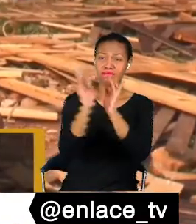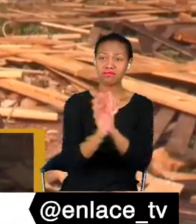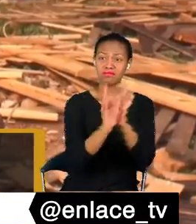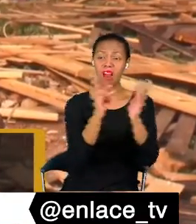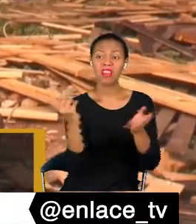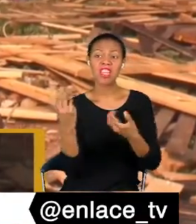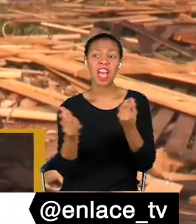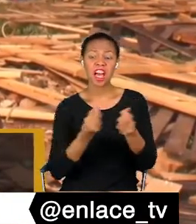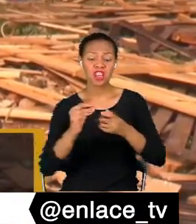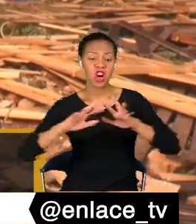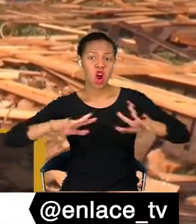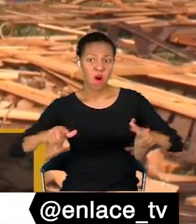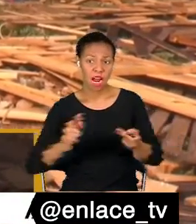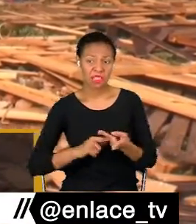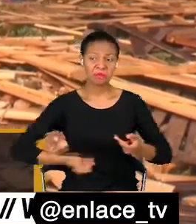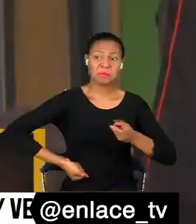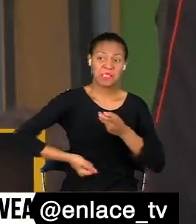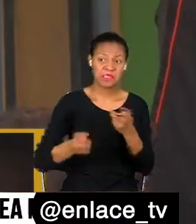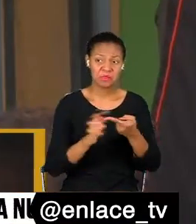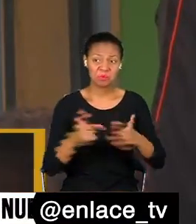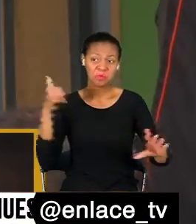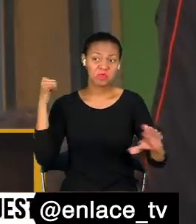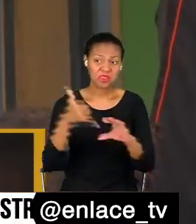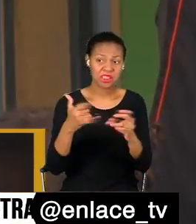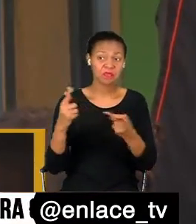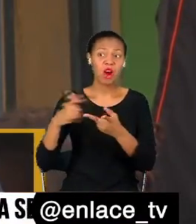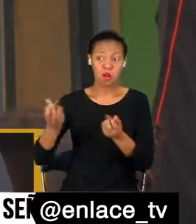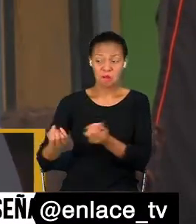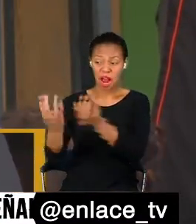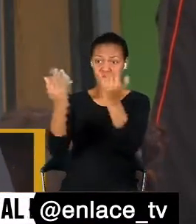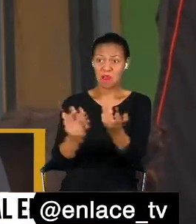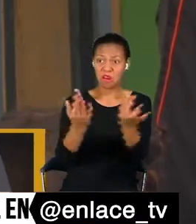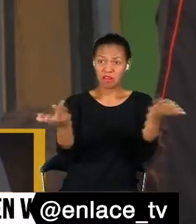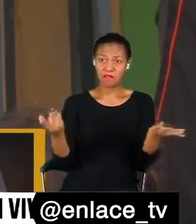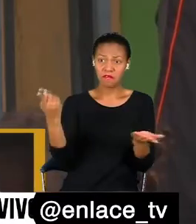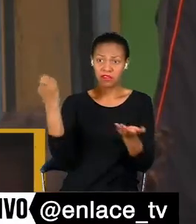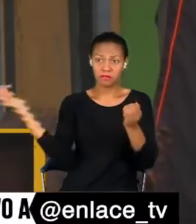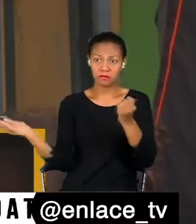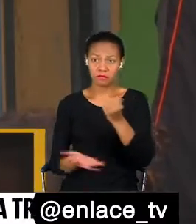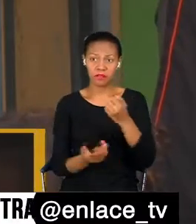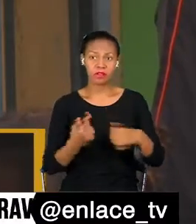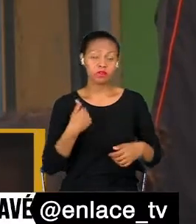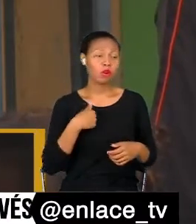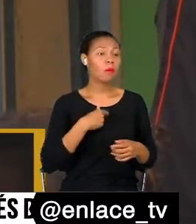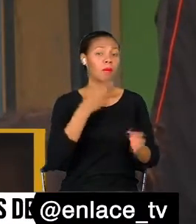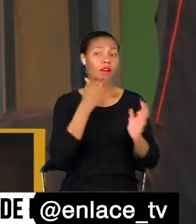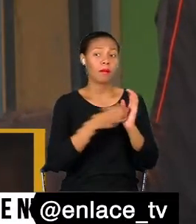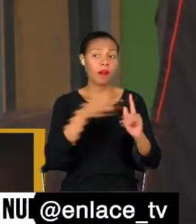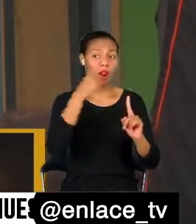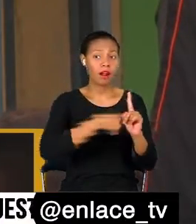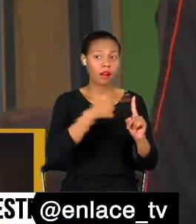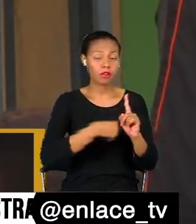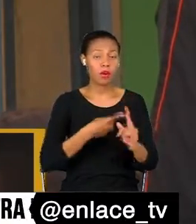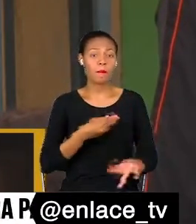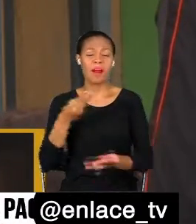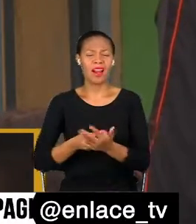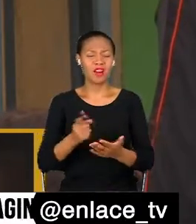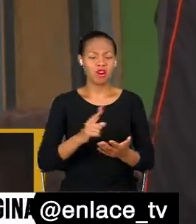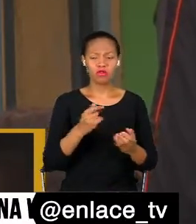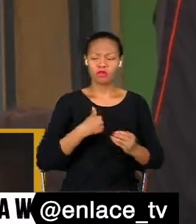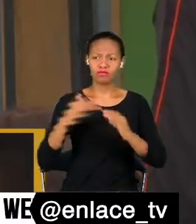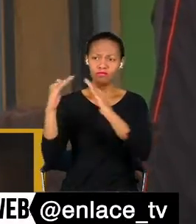violar, matar y de todo. Pero es todo el sueldito que teníamos para pagar el arriendo, se lo invertimos aquí en la invasión, porque ese era el derecho que